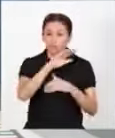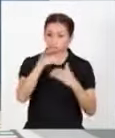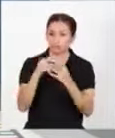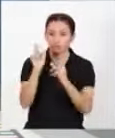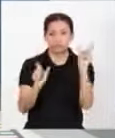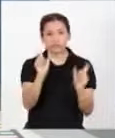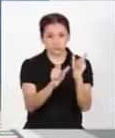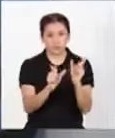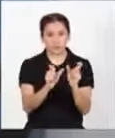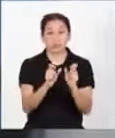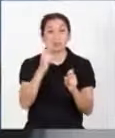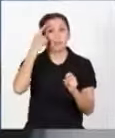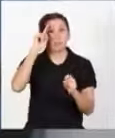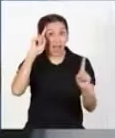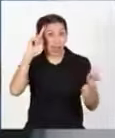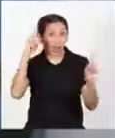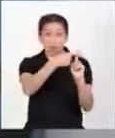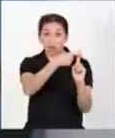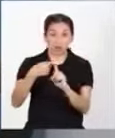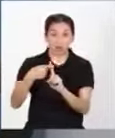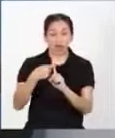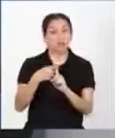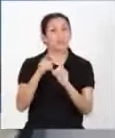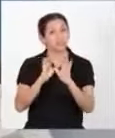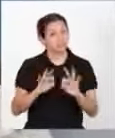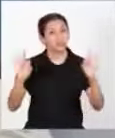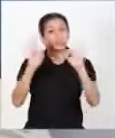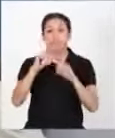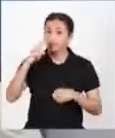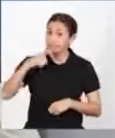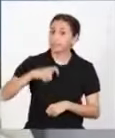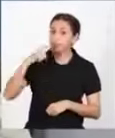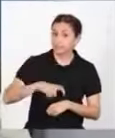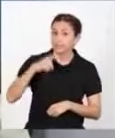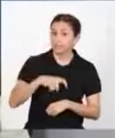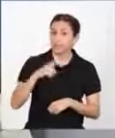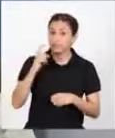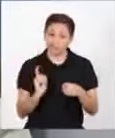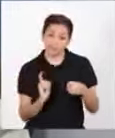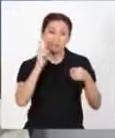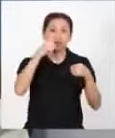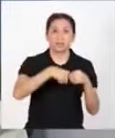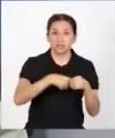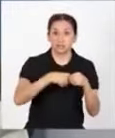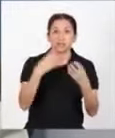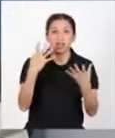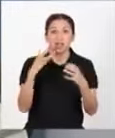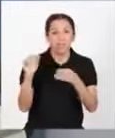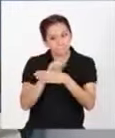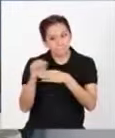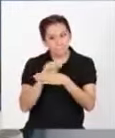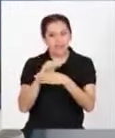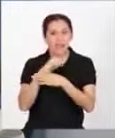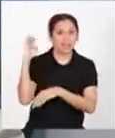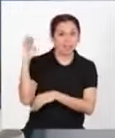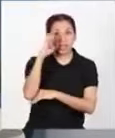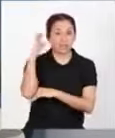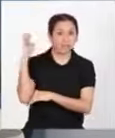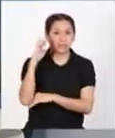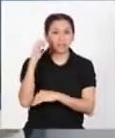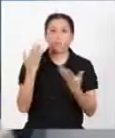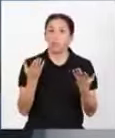todos! ¡Y para lograrlo es necesaria nuestra participación en los